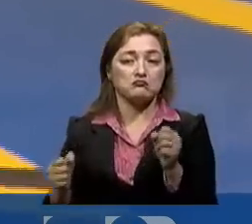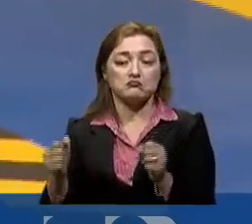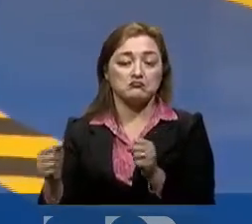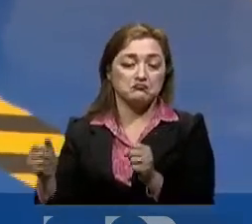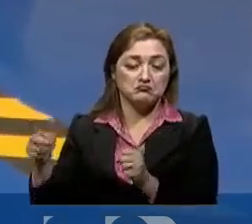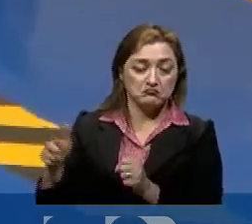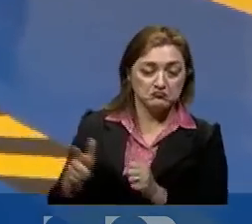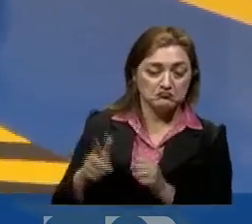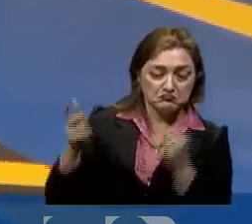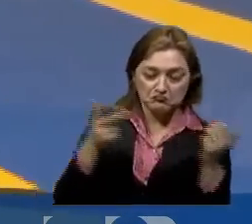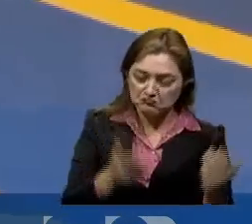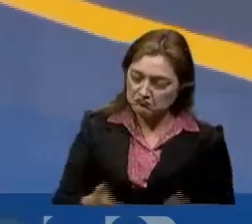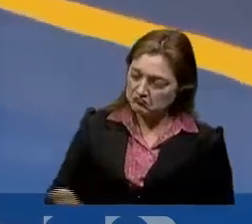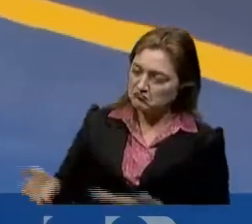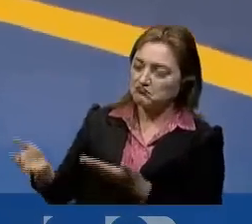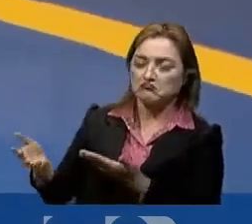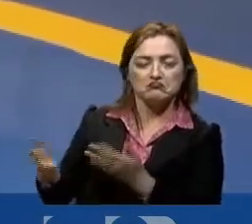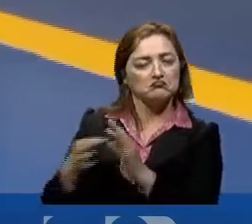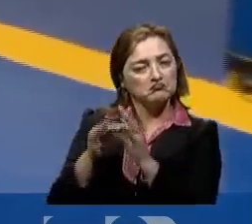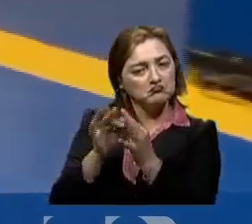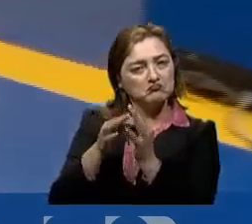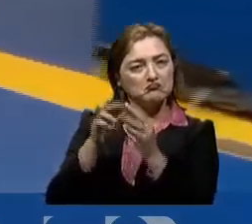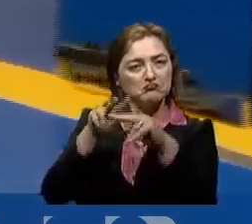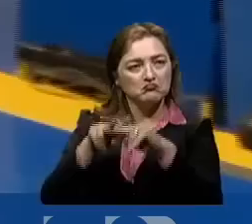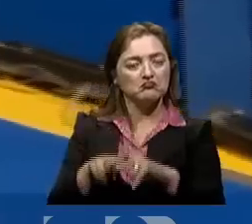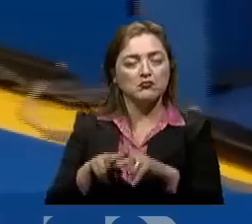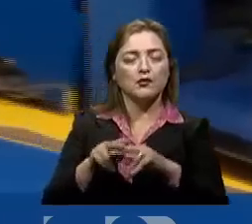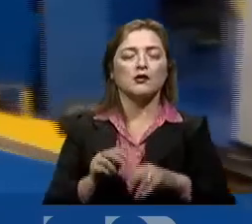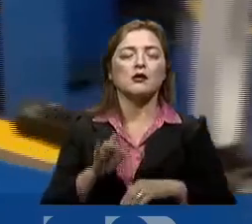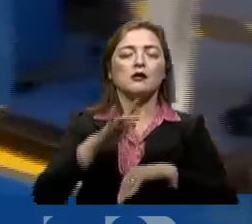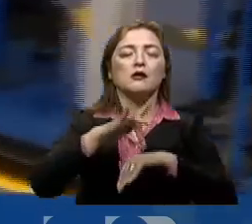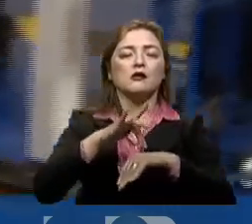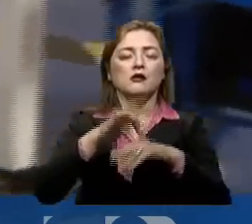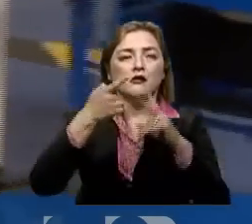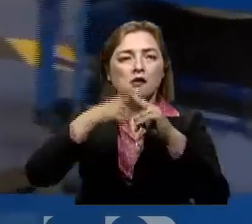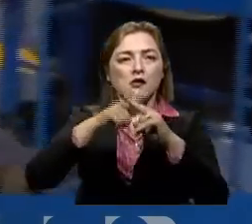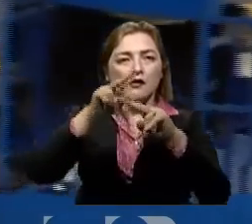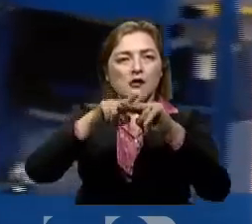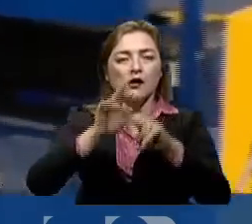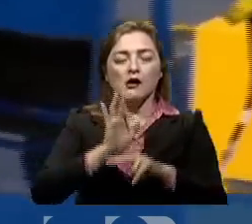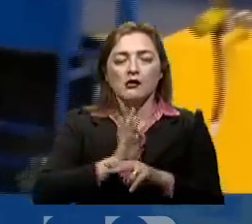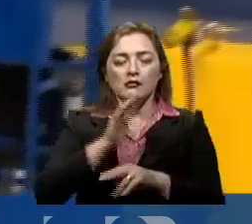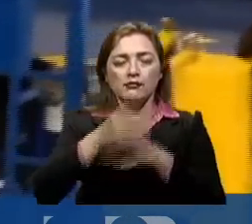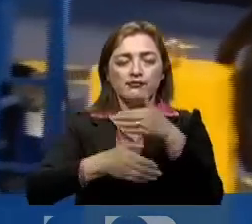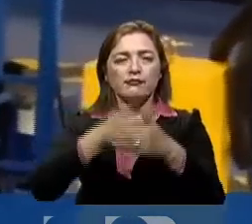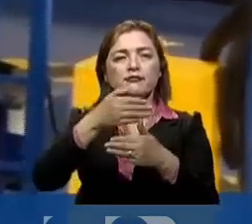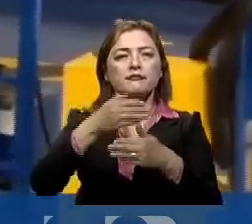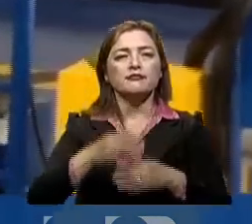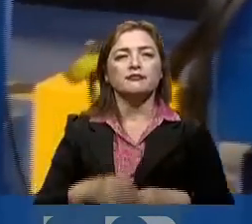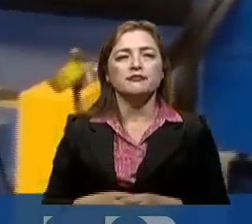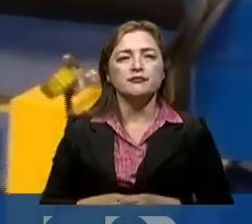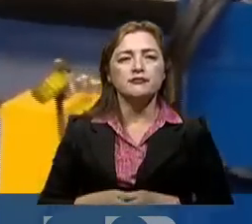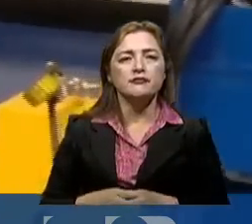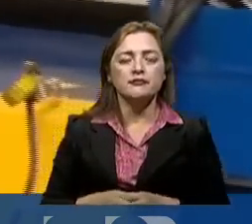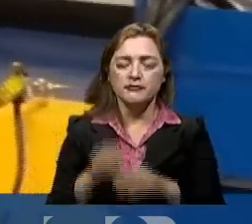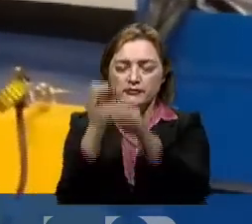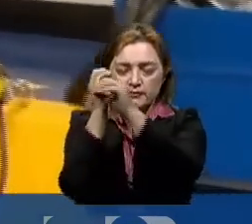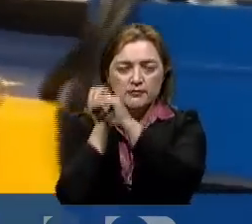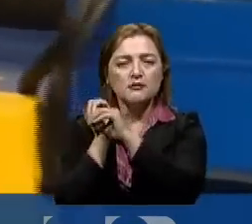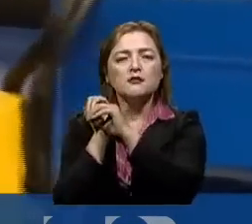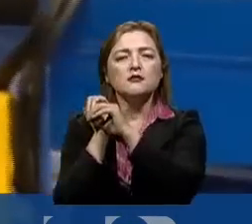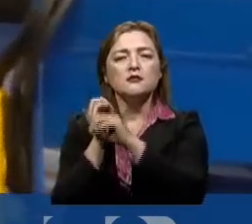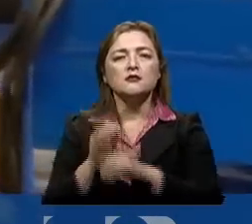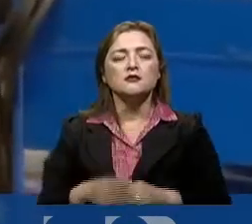aquellos propietarios de vehículos que el día de hoy han tomado ya cita para iniciar con este proceso que reiteramos es